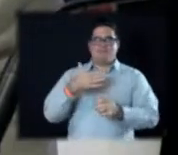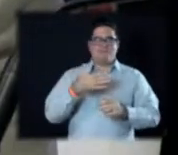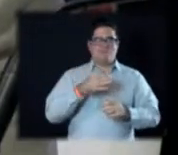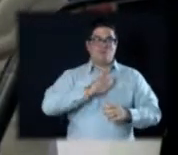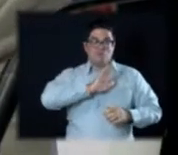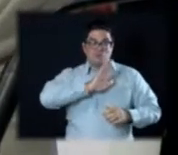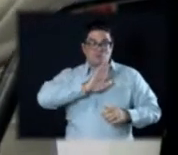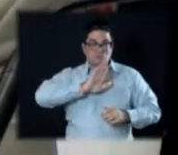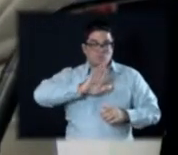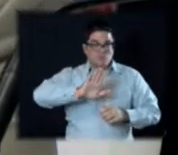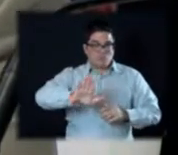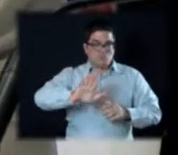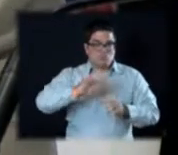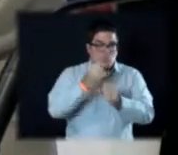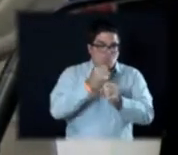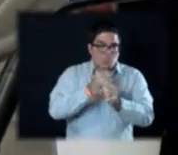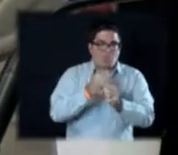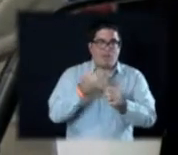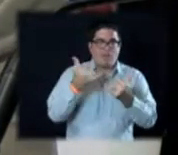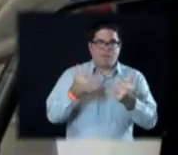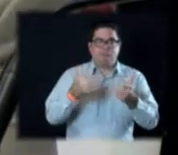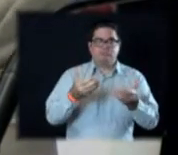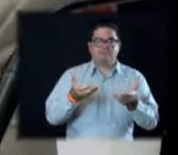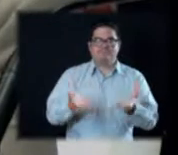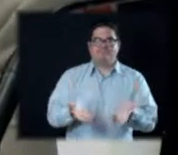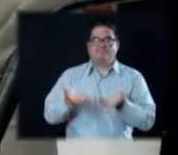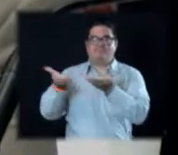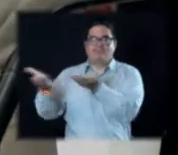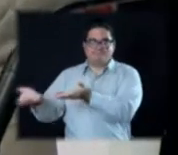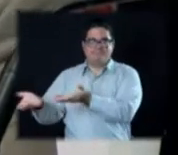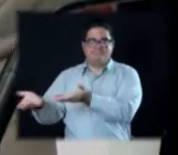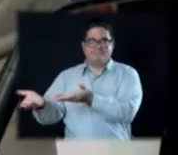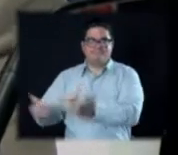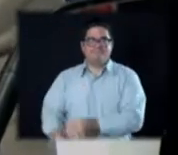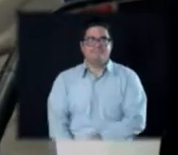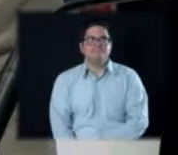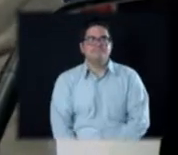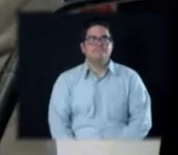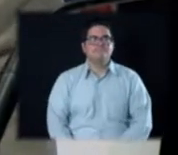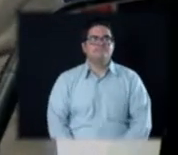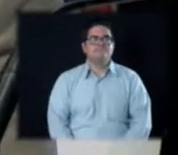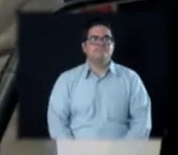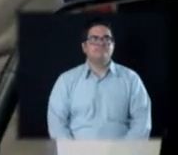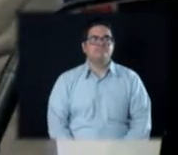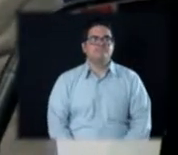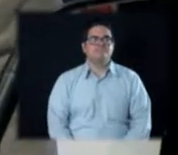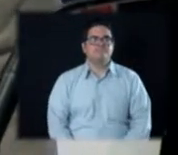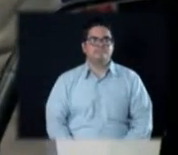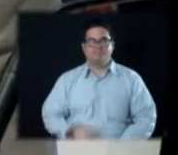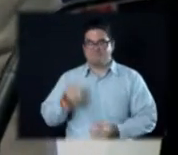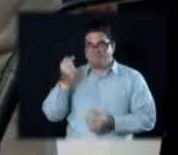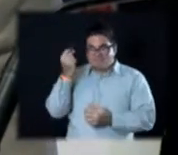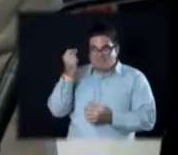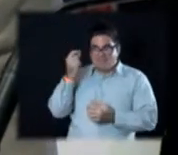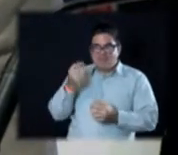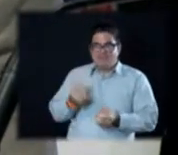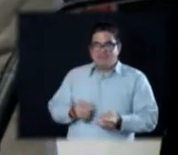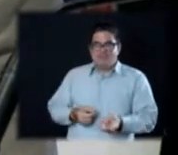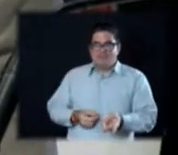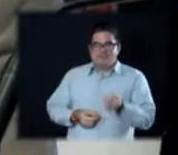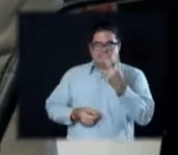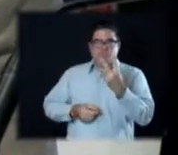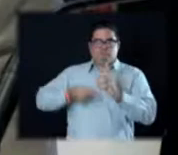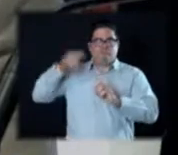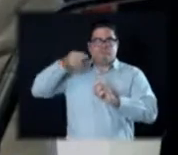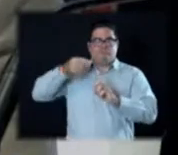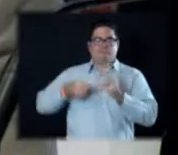el trabajo que ustedes ya han hecho, eso es algo importante. Deben fortalecer la gobernanza mirando hacia el futuro. Hay dos puntos que me